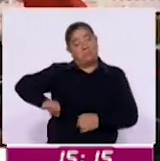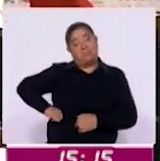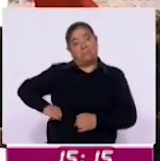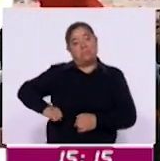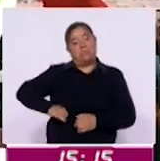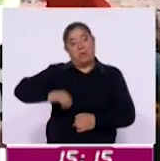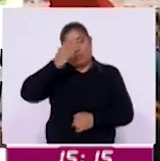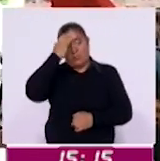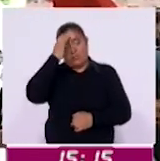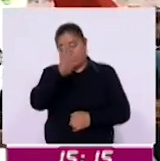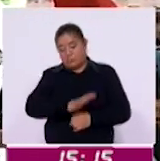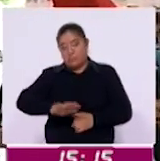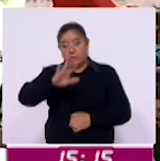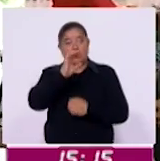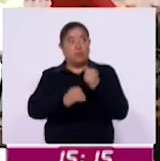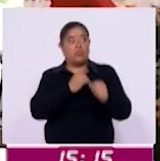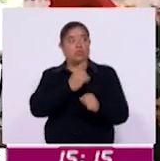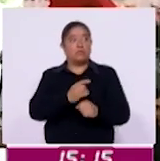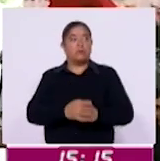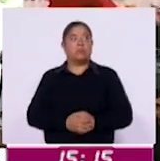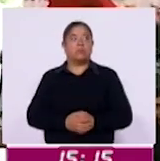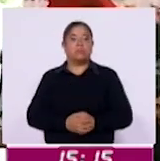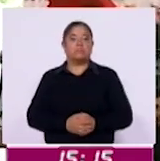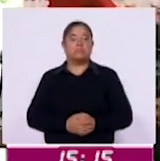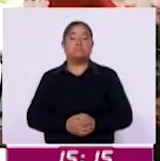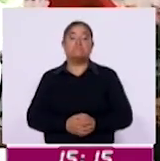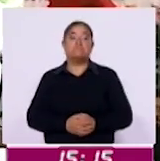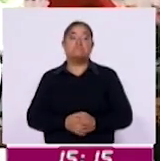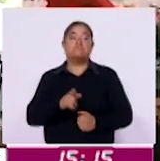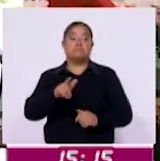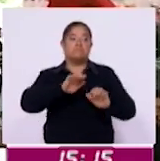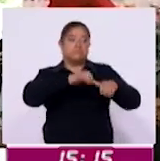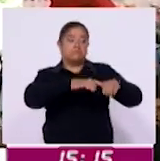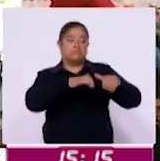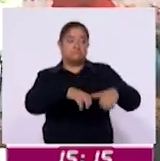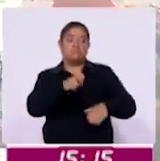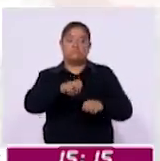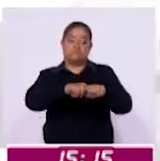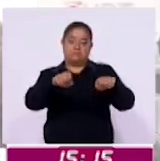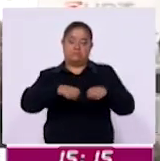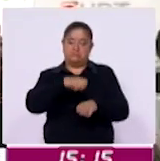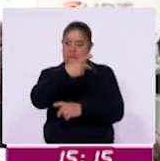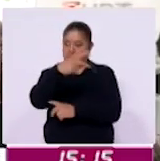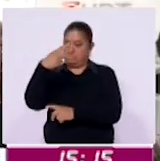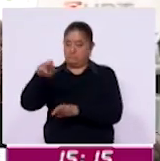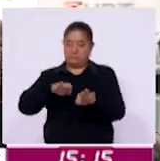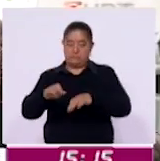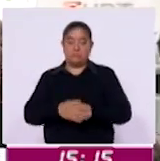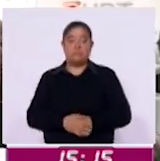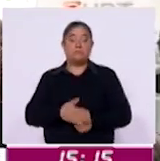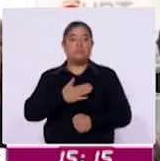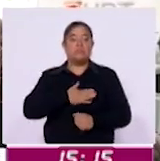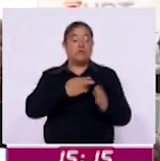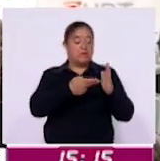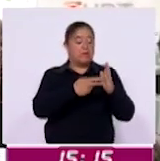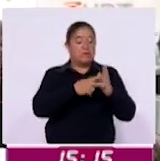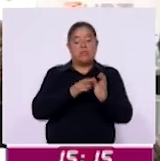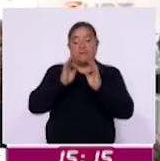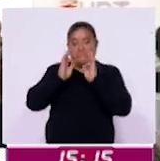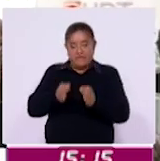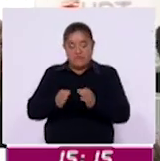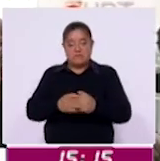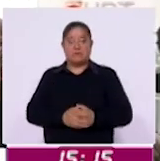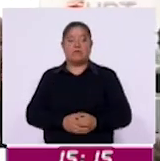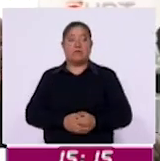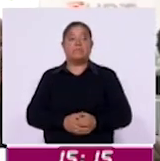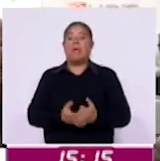tengas oportunidad de que pues puedes ingresar con ellos en su equipo de trabajo. Yo soy de ingeniería en logística.